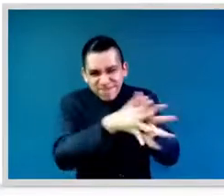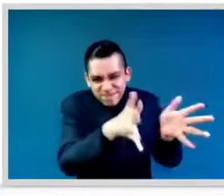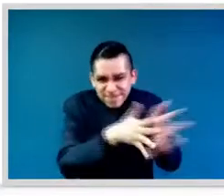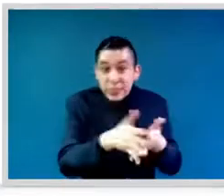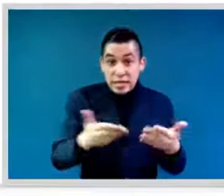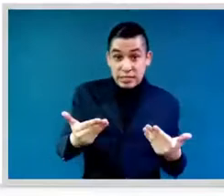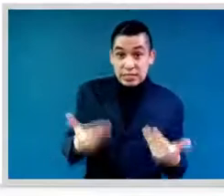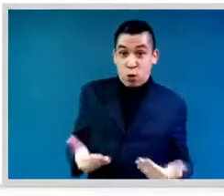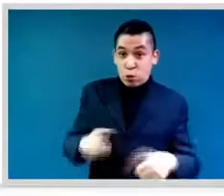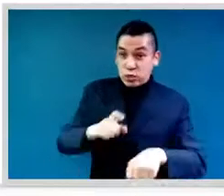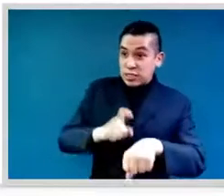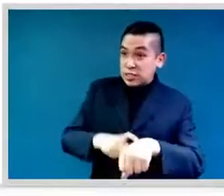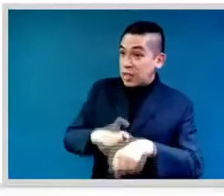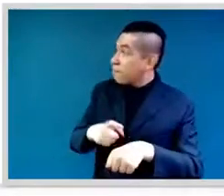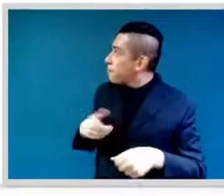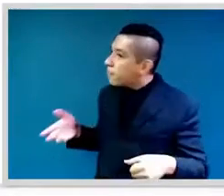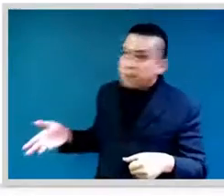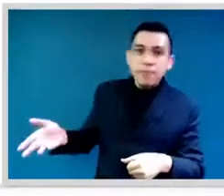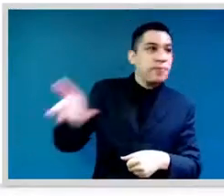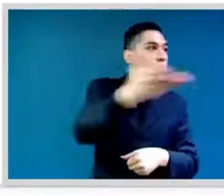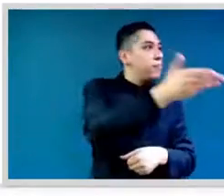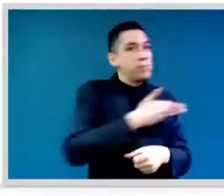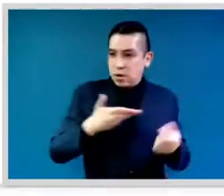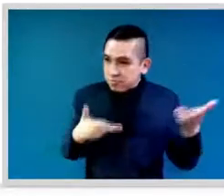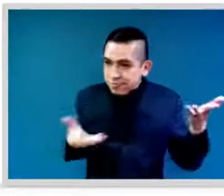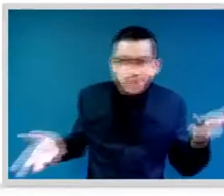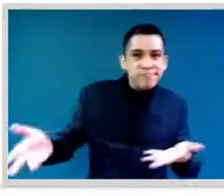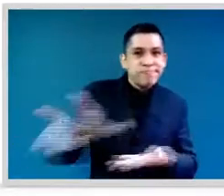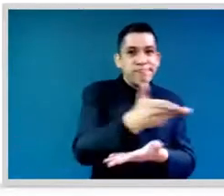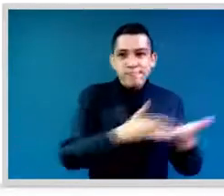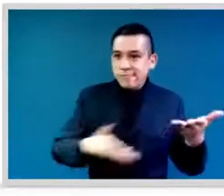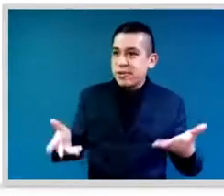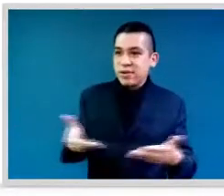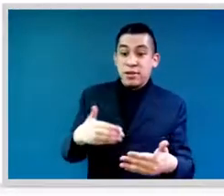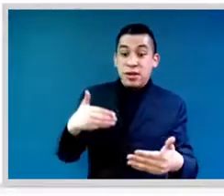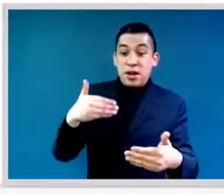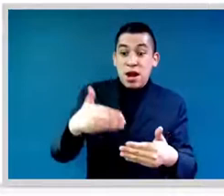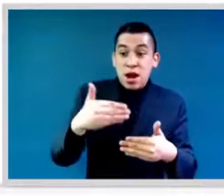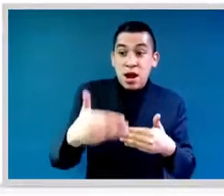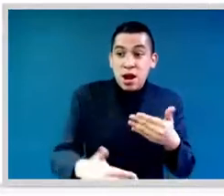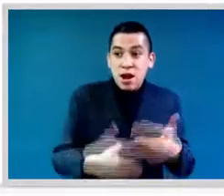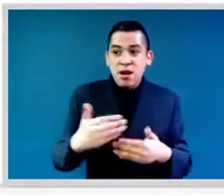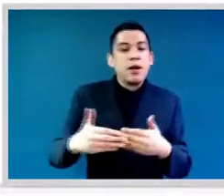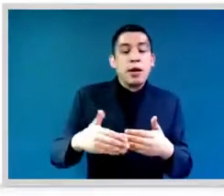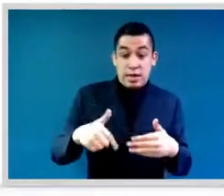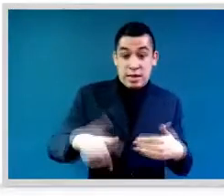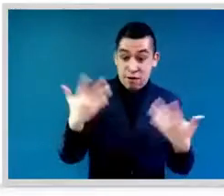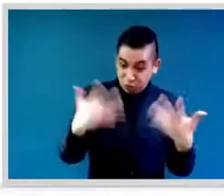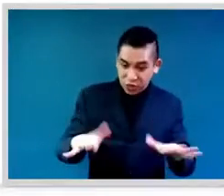aterrizarse en el cierre de este foro en junio próximo en París.